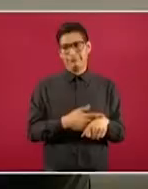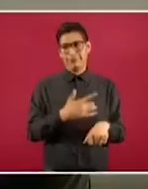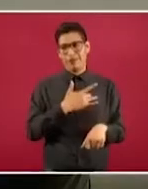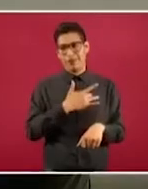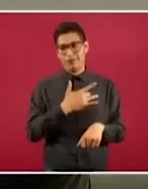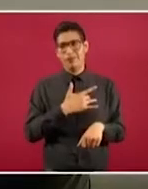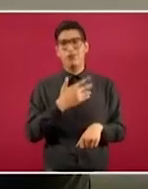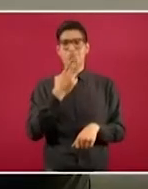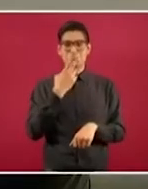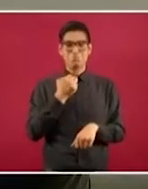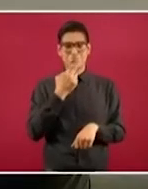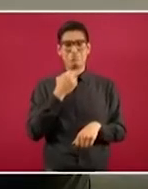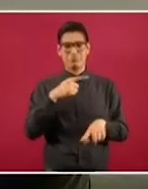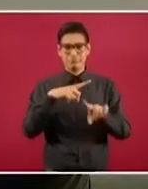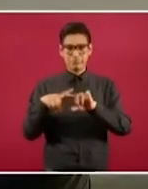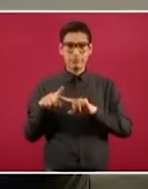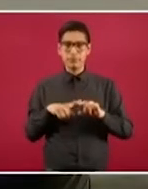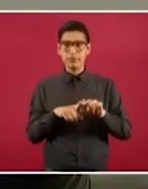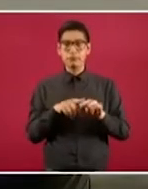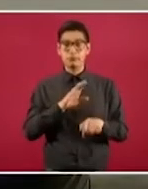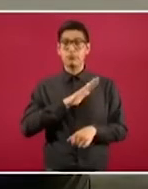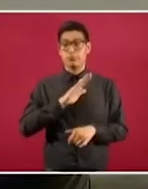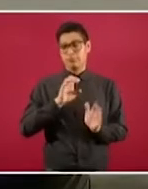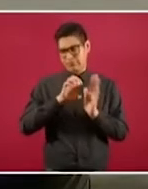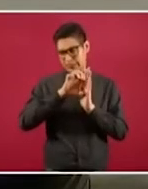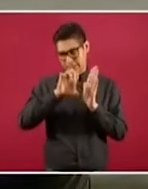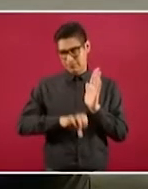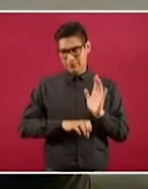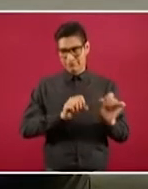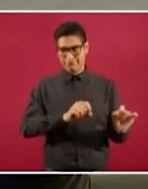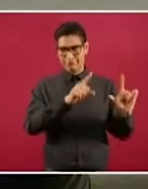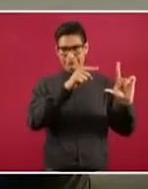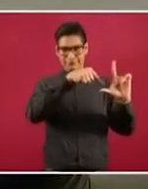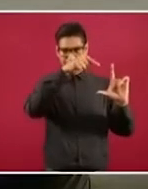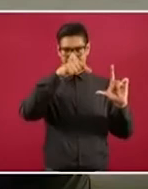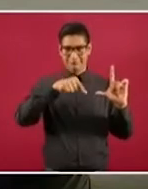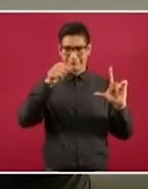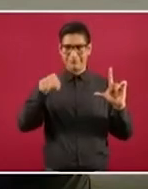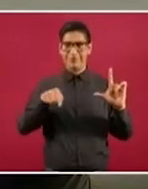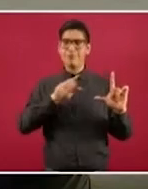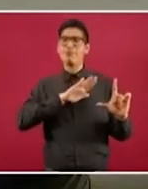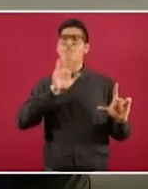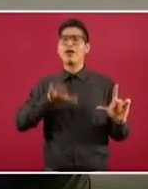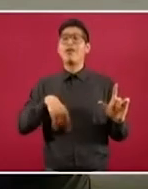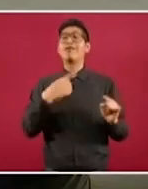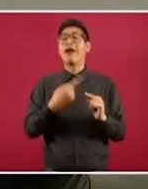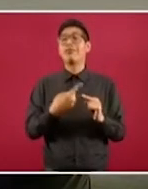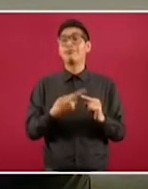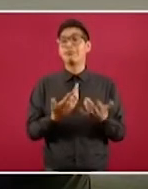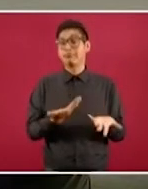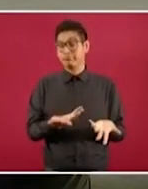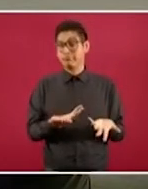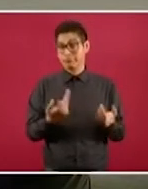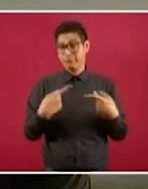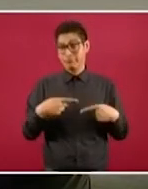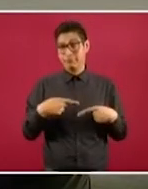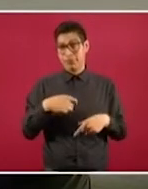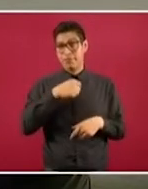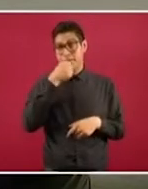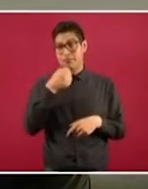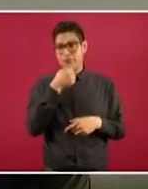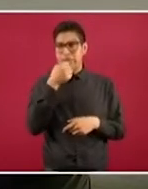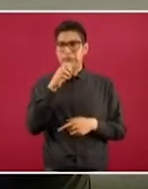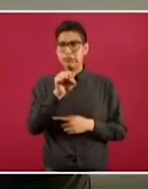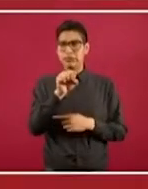han fallecido son las personas que tienen alguna condición crónica o tienen más de 60 años de edad.